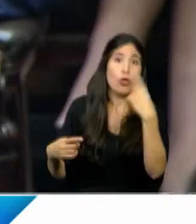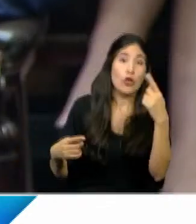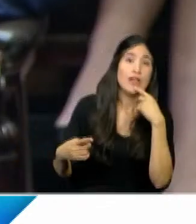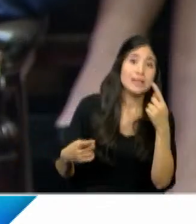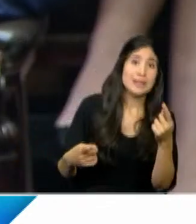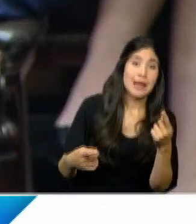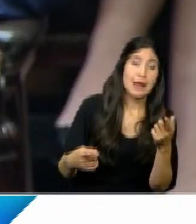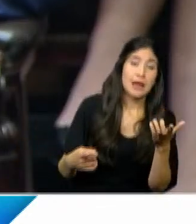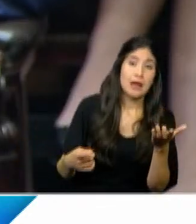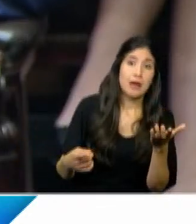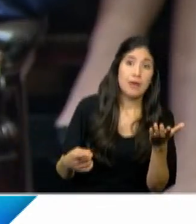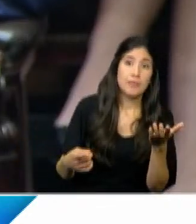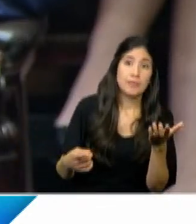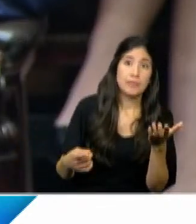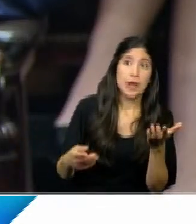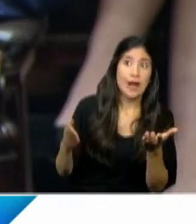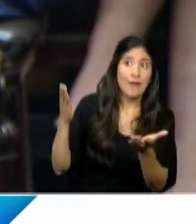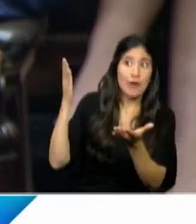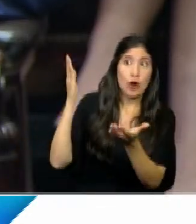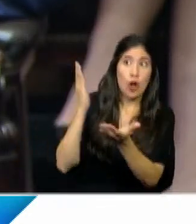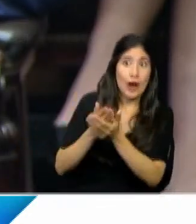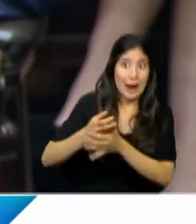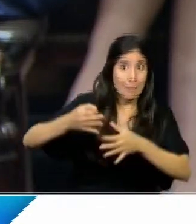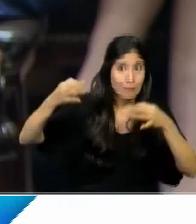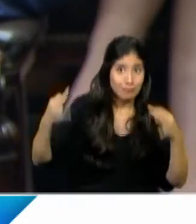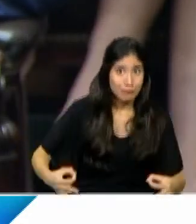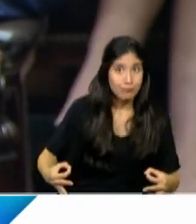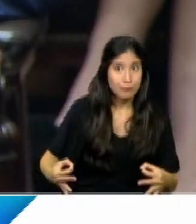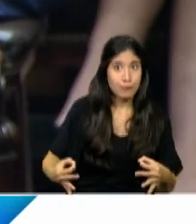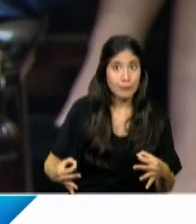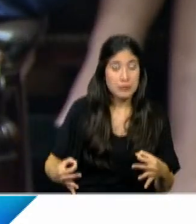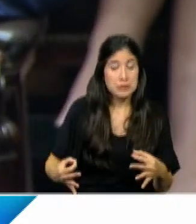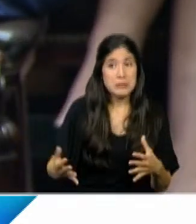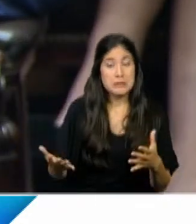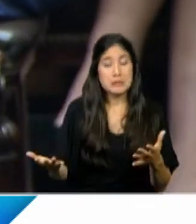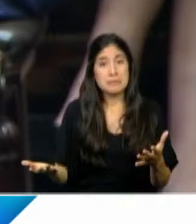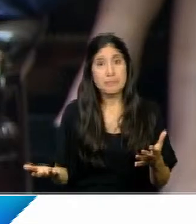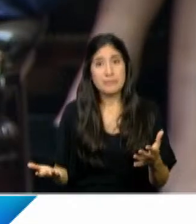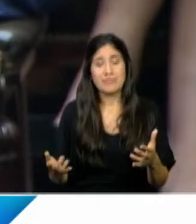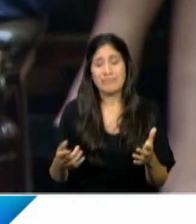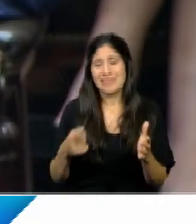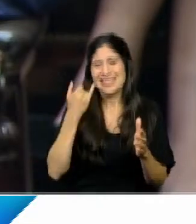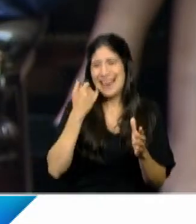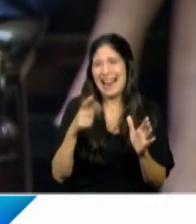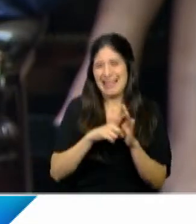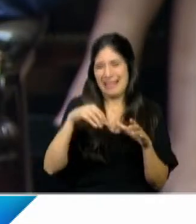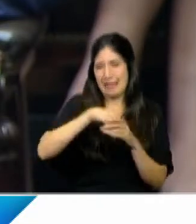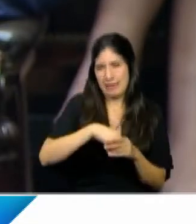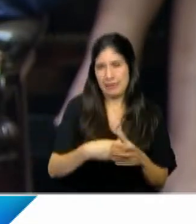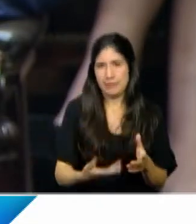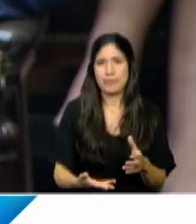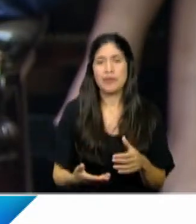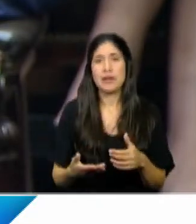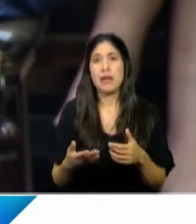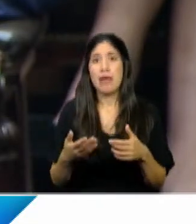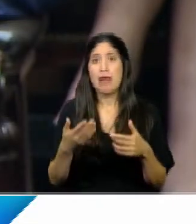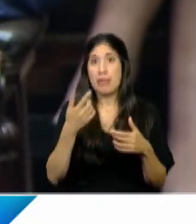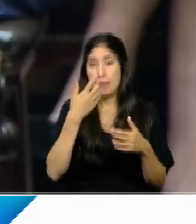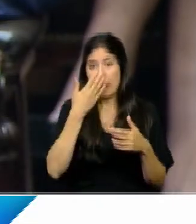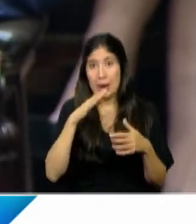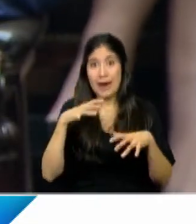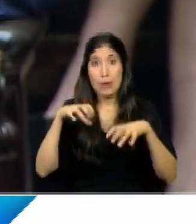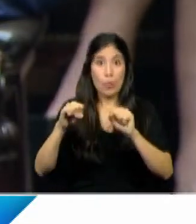innecesario o inútil de la condena firme. Digo innecesario e inútil porque ya está en la ley. En el medio de eso se encontró la